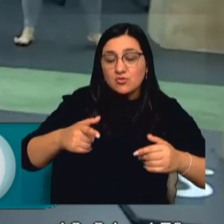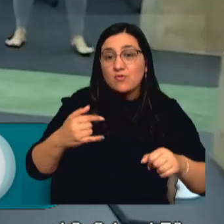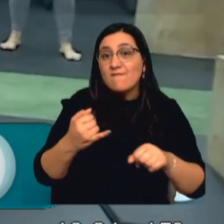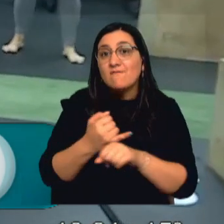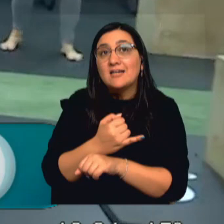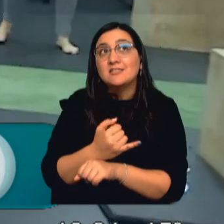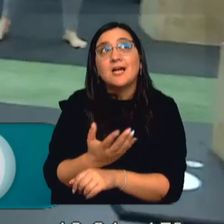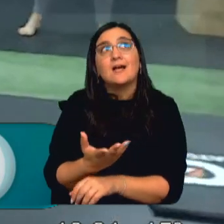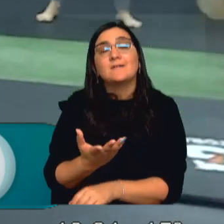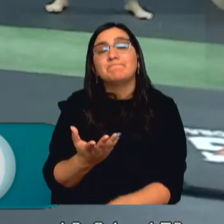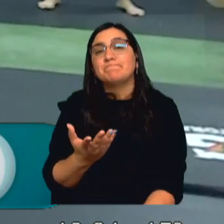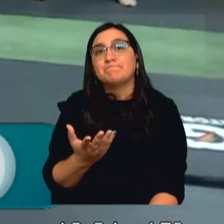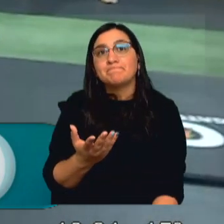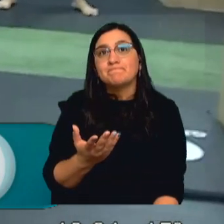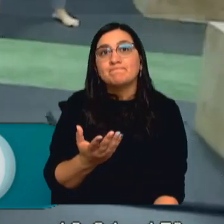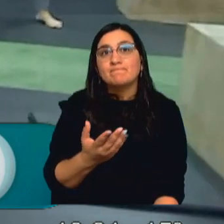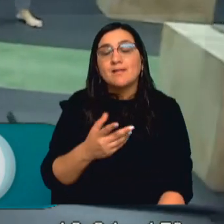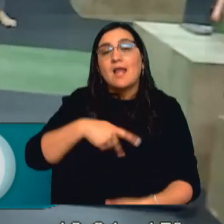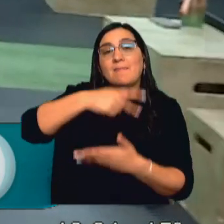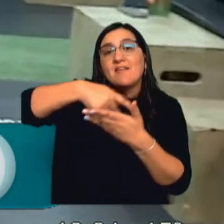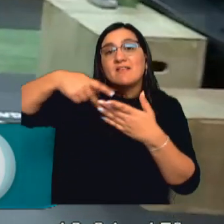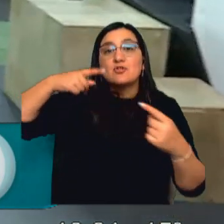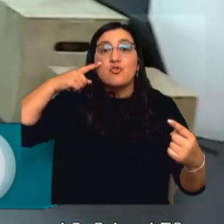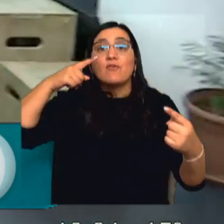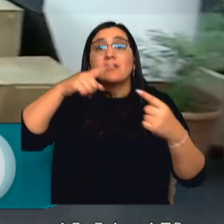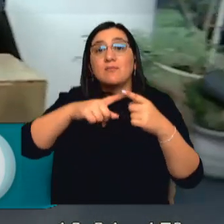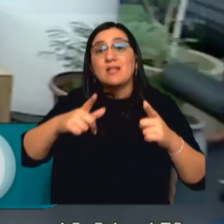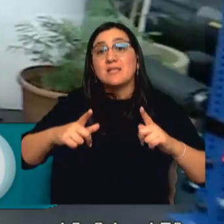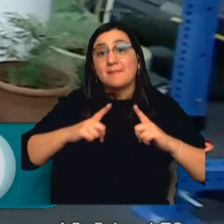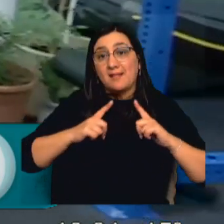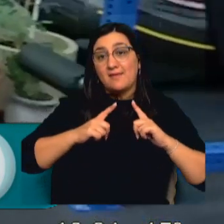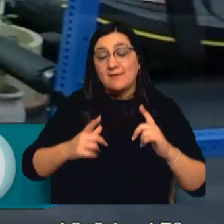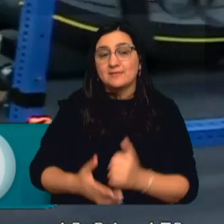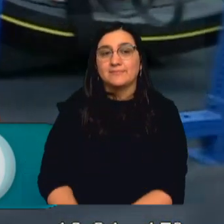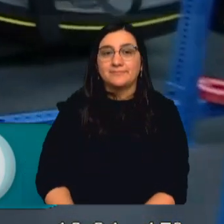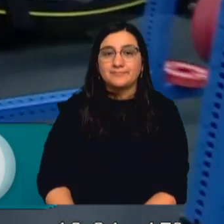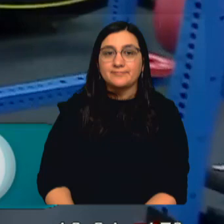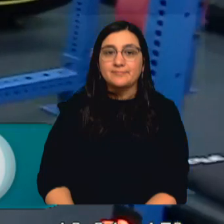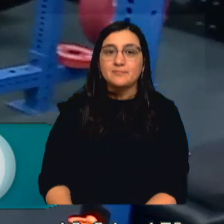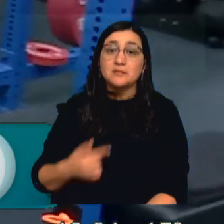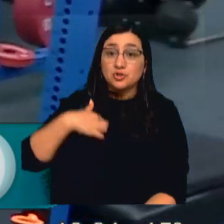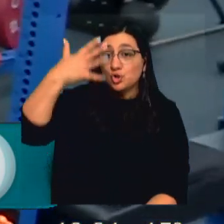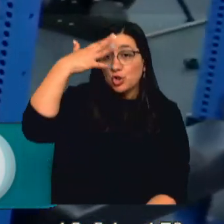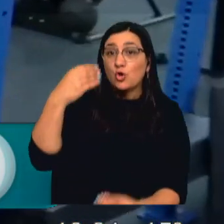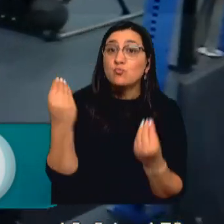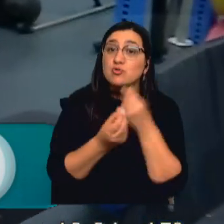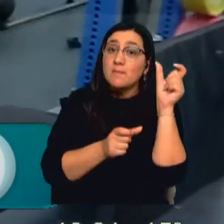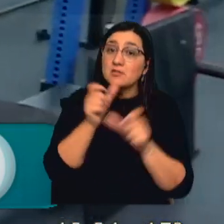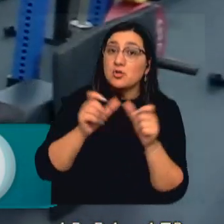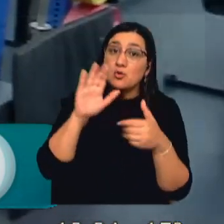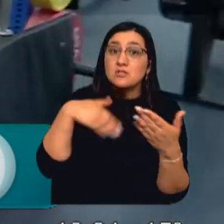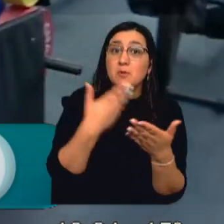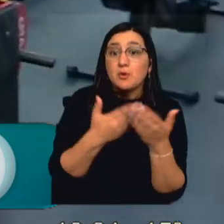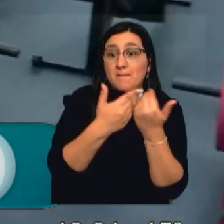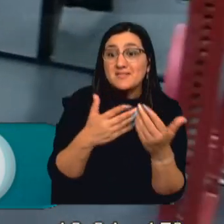en la planificación de objetivos y las expectativas que la gente se pone. ¿Tá? Yo creo que mucha gente cuando se propone